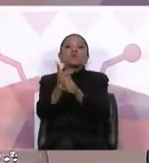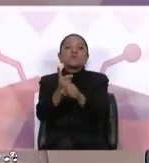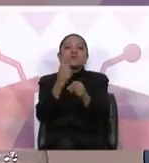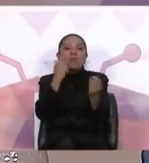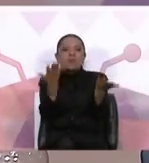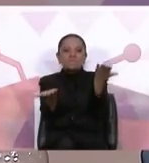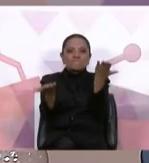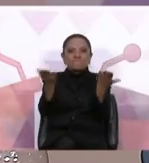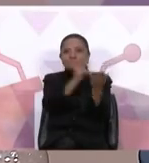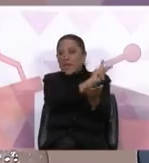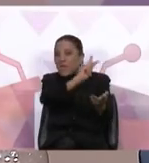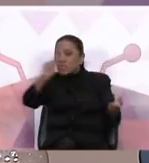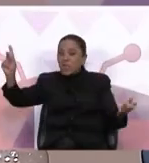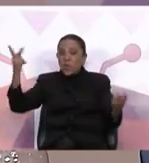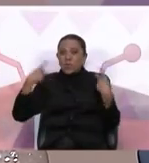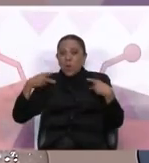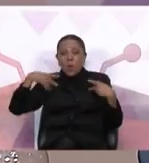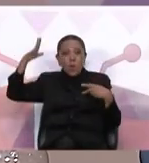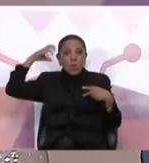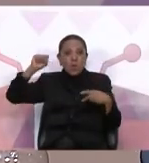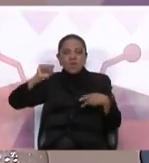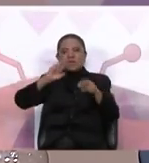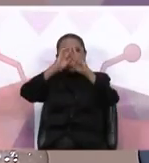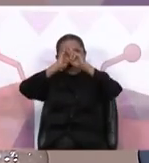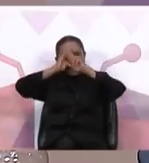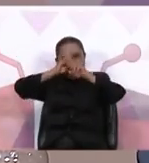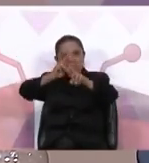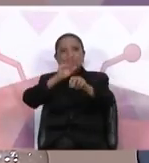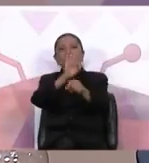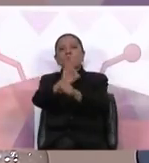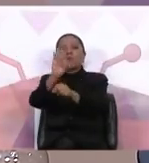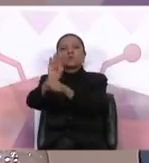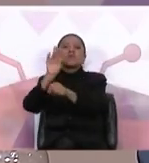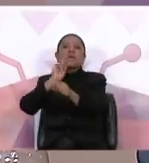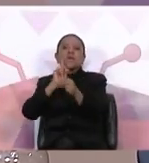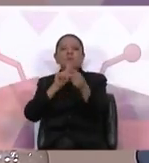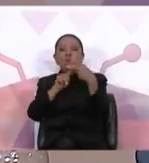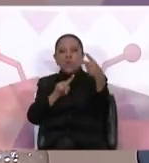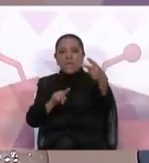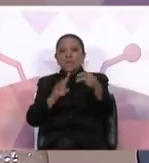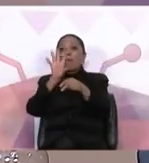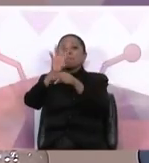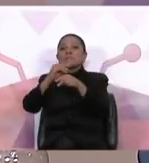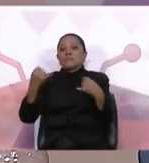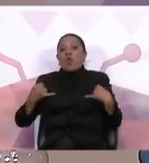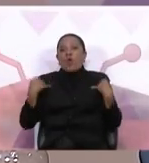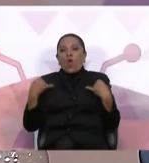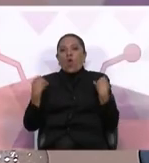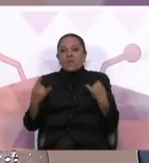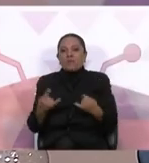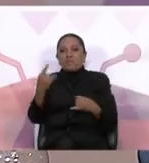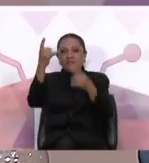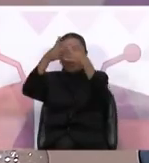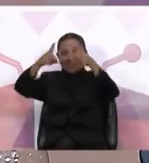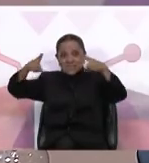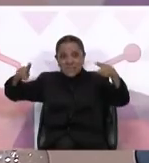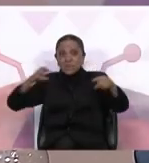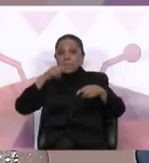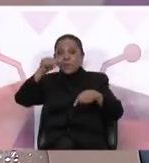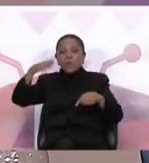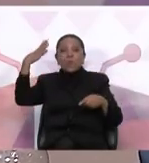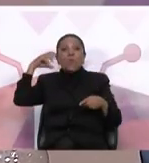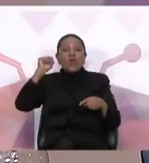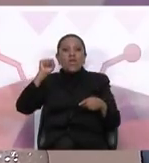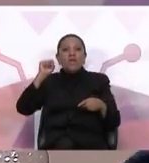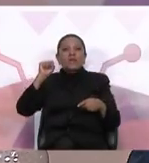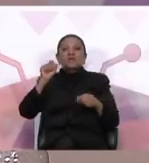morelenses que respete y proteja a la mujer que permita que los jóvenes crezcan y se desarrollen mejor en morelos que de atención a